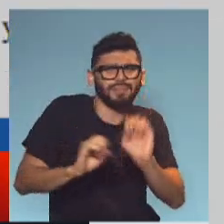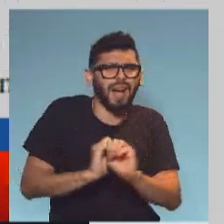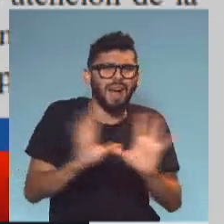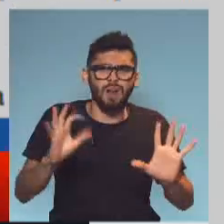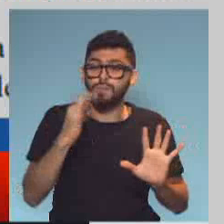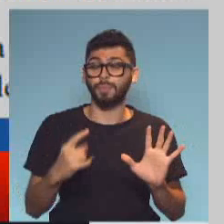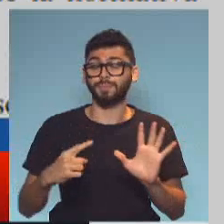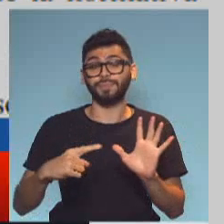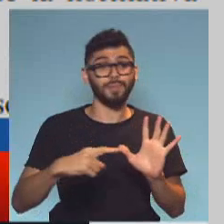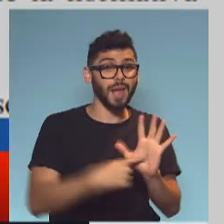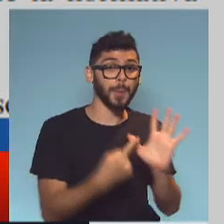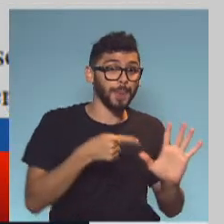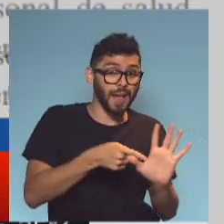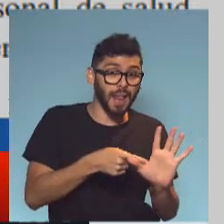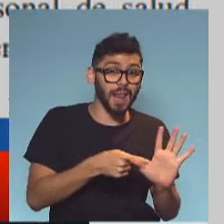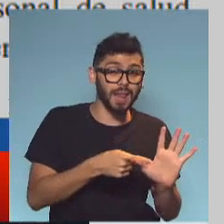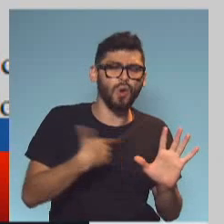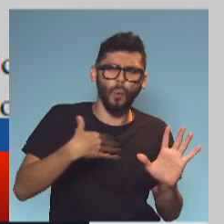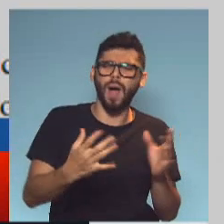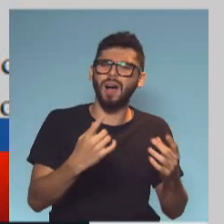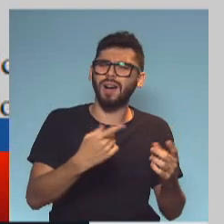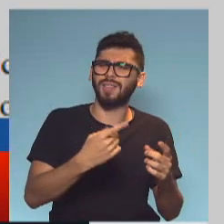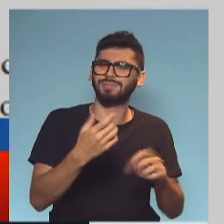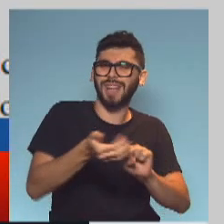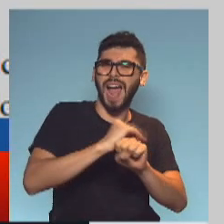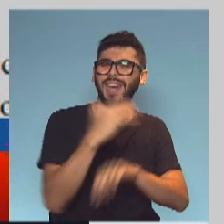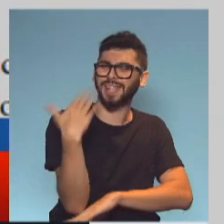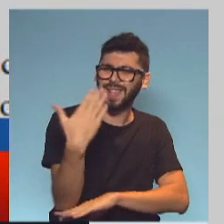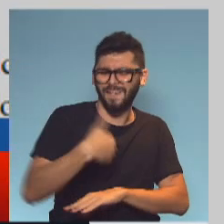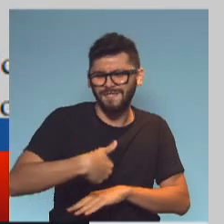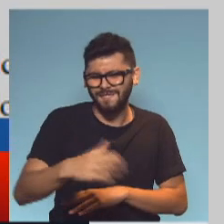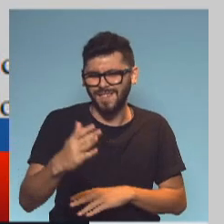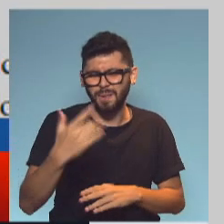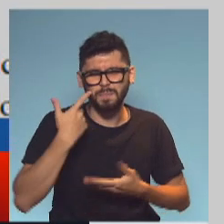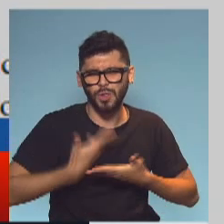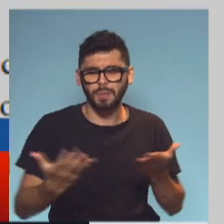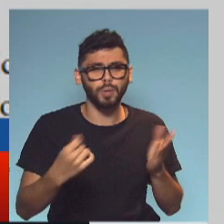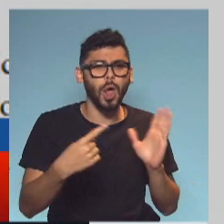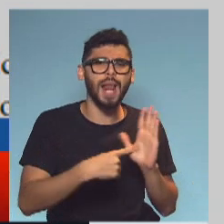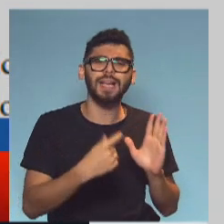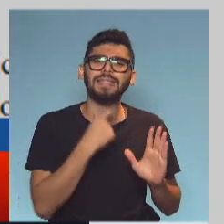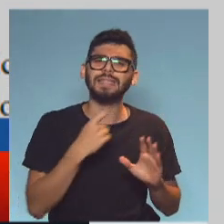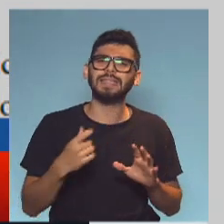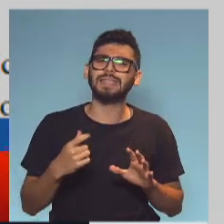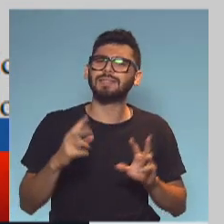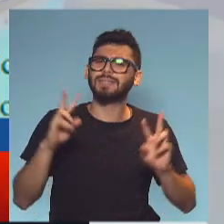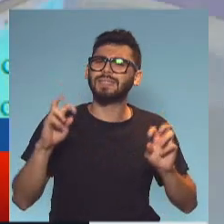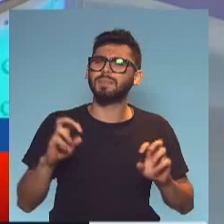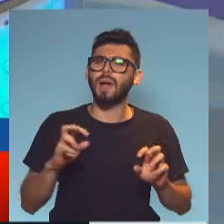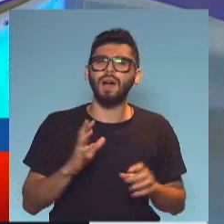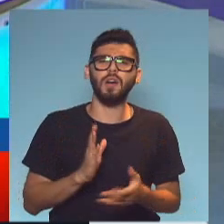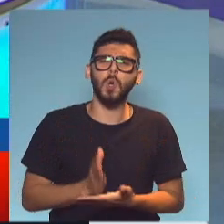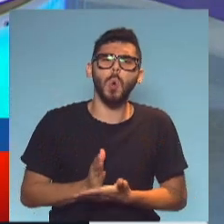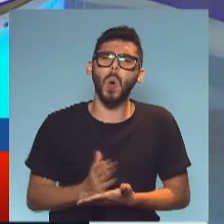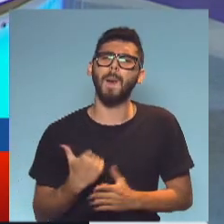desde la ciudad de Buenos Aires, ahora igual vamos a ver al jefe de gobierno porteño, Horacio Rodríguez Larreta, siempre buscando diferenciarse en términos de hablantes. Sí, lo